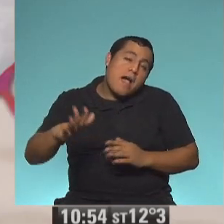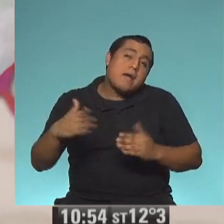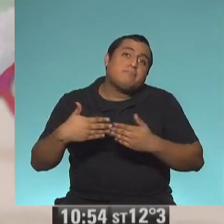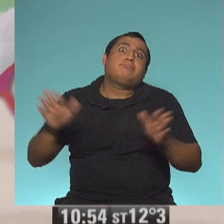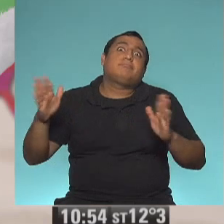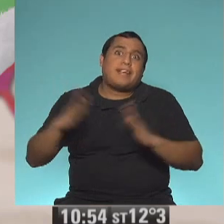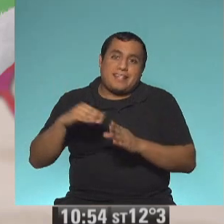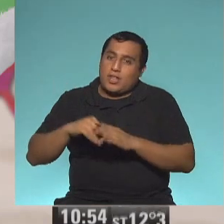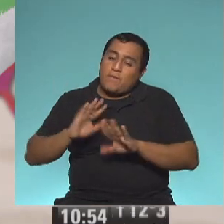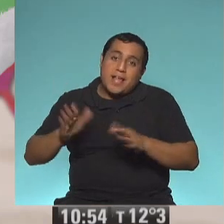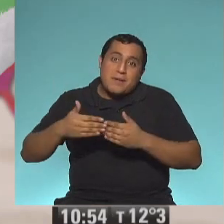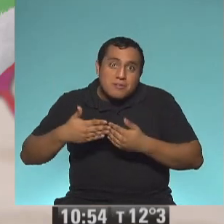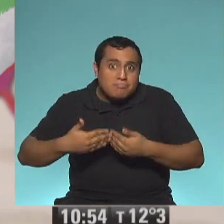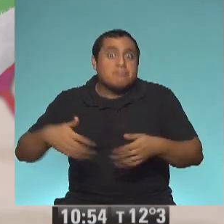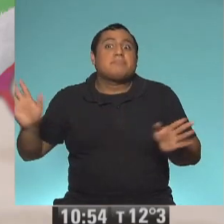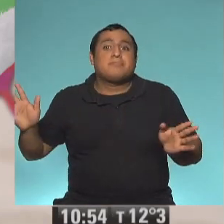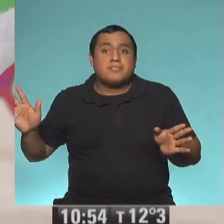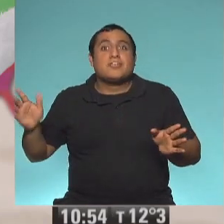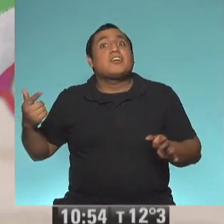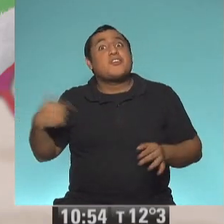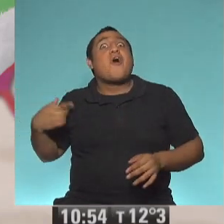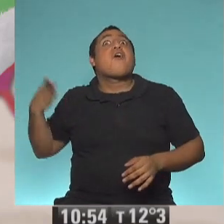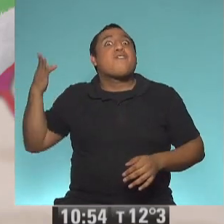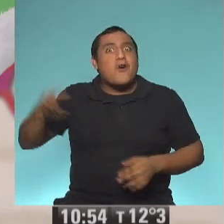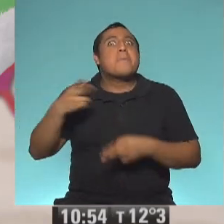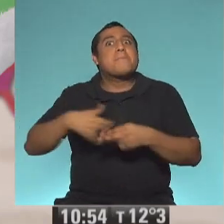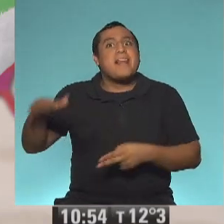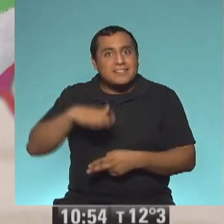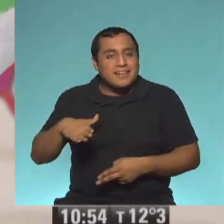cuarentena, ¡yupi! Me voy a ir a la plaza.